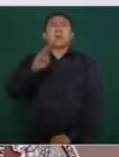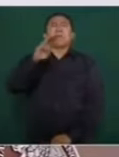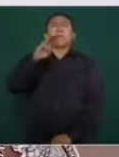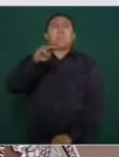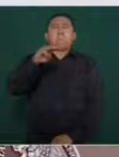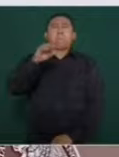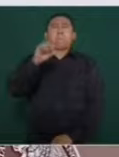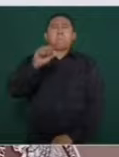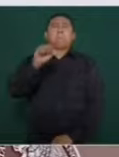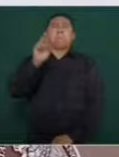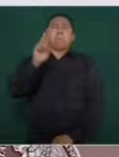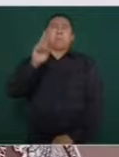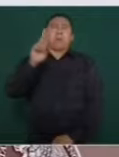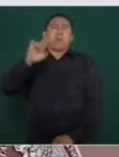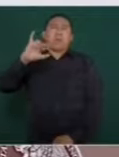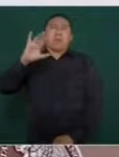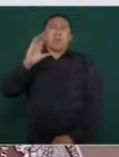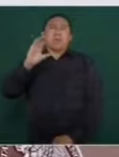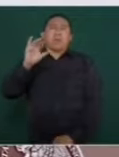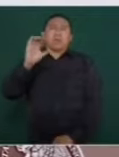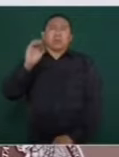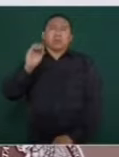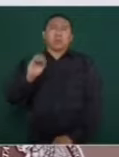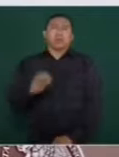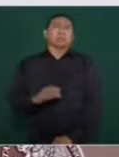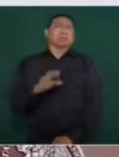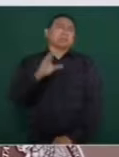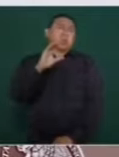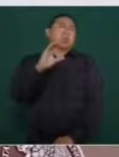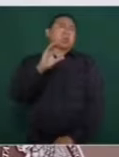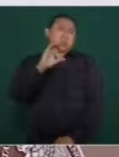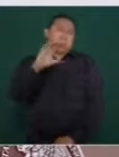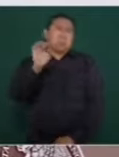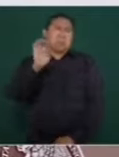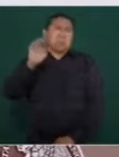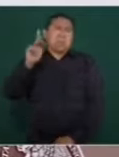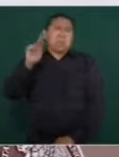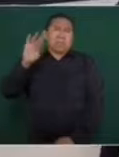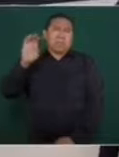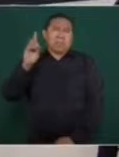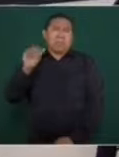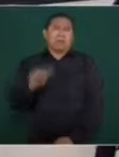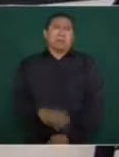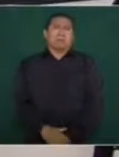Mauricio Vila, pero Cepeda.